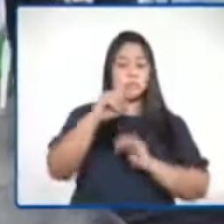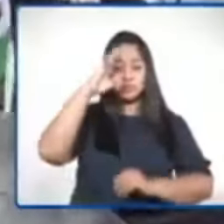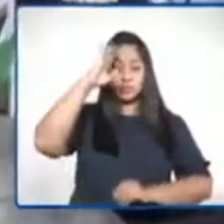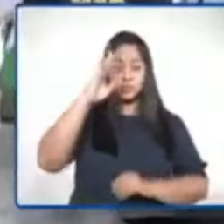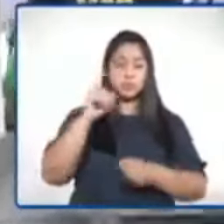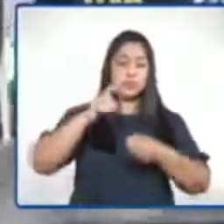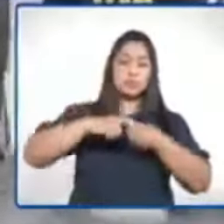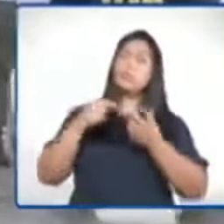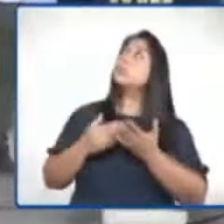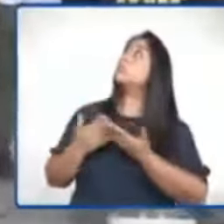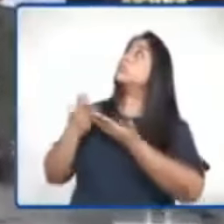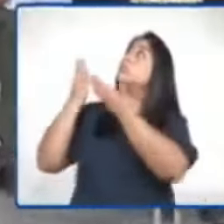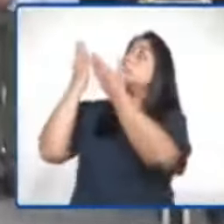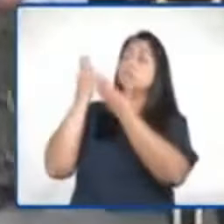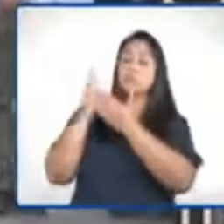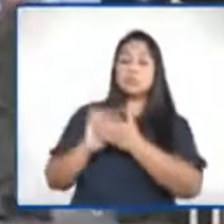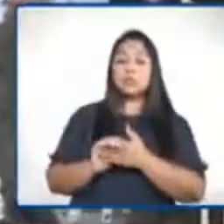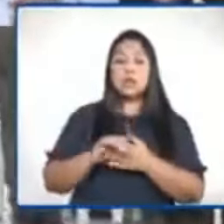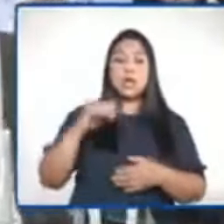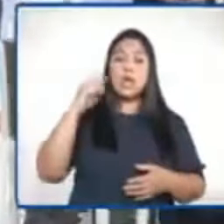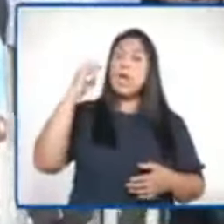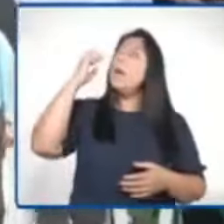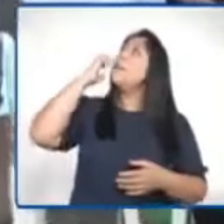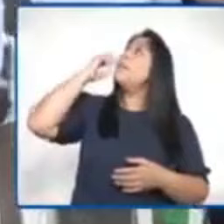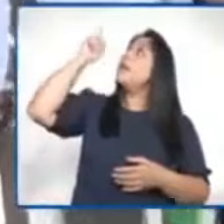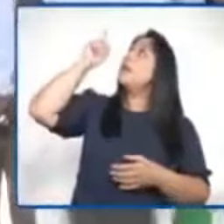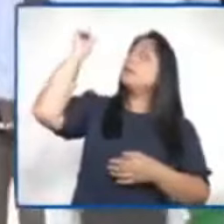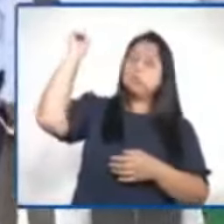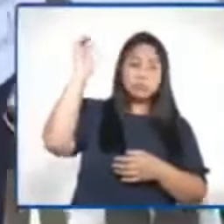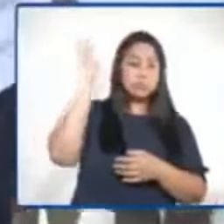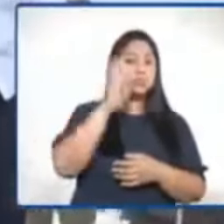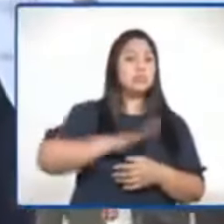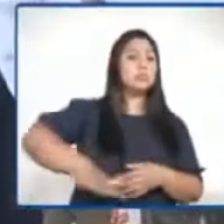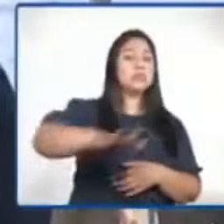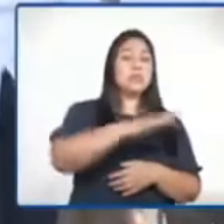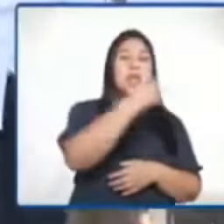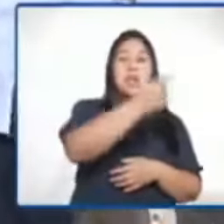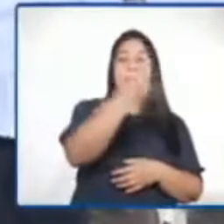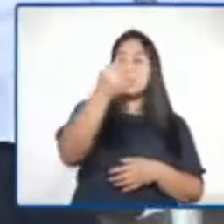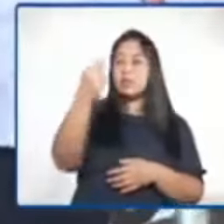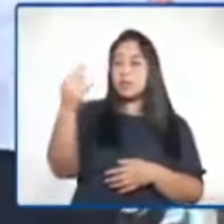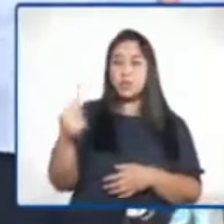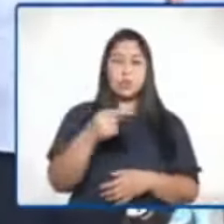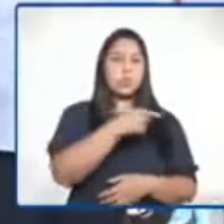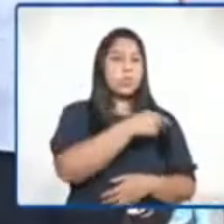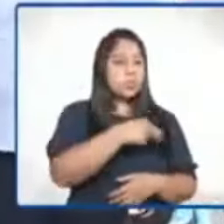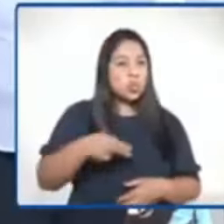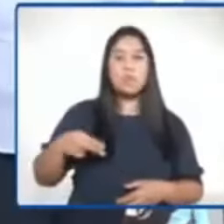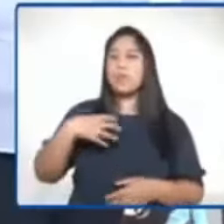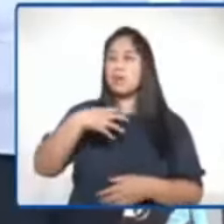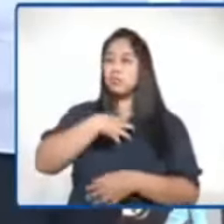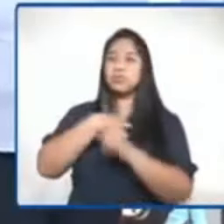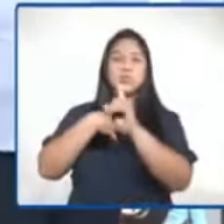están en tus manos. Padre, bendice, Señor, a cada uno por nombre. Que ellos, Padre,